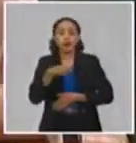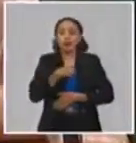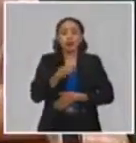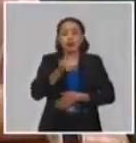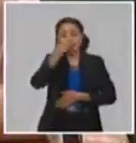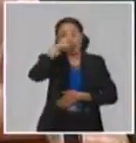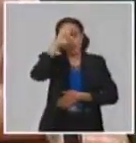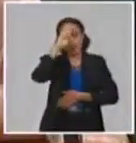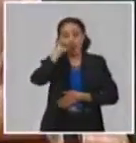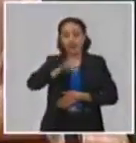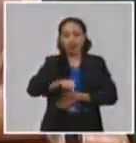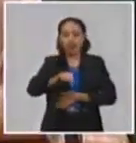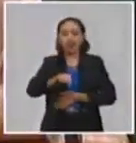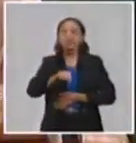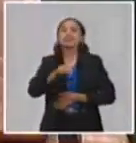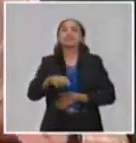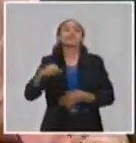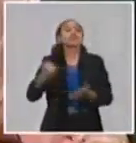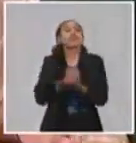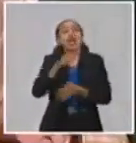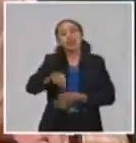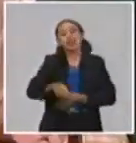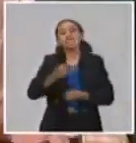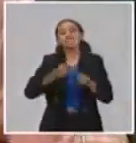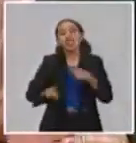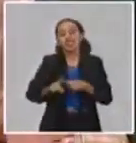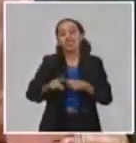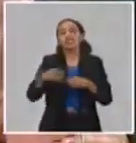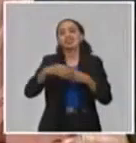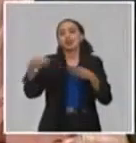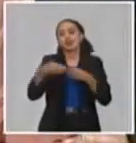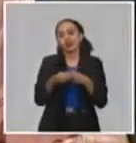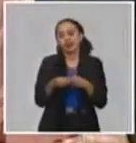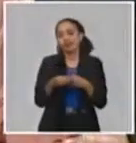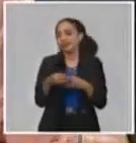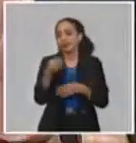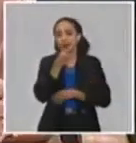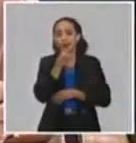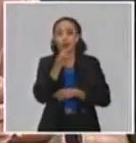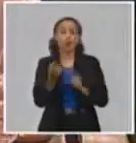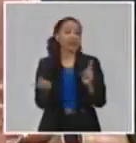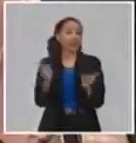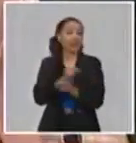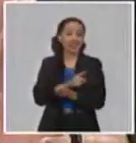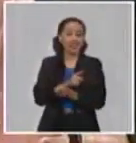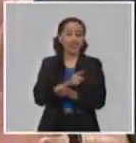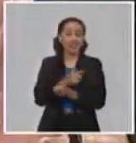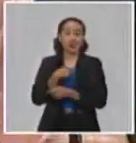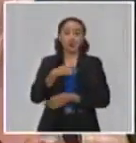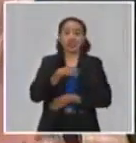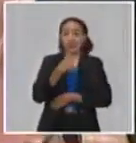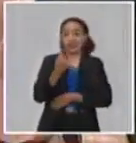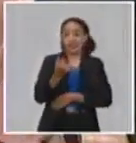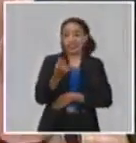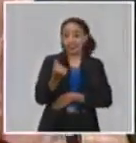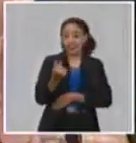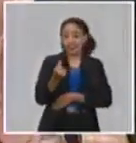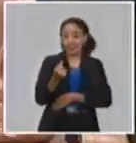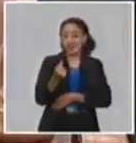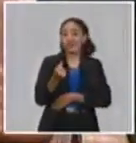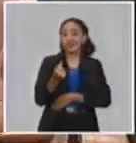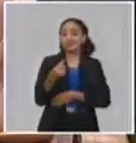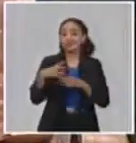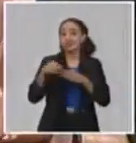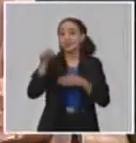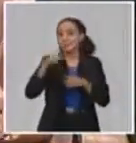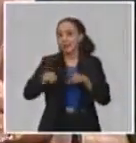está ocurriendo algo diferente, que entonces las personas quieren que se cobren en las dos monedas. Realmente estas unidades no tienen hoy condiciones, o